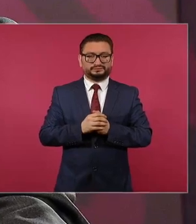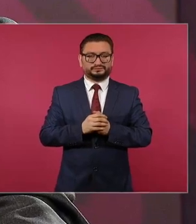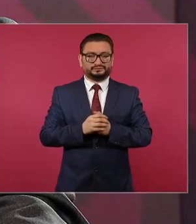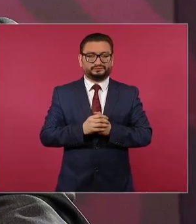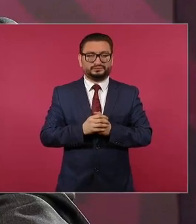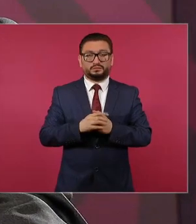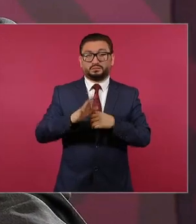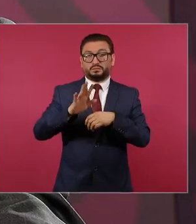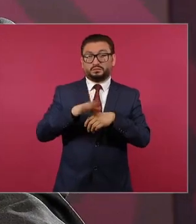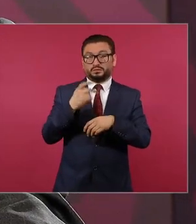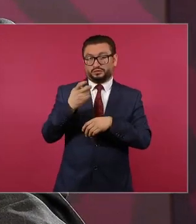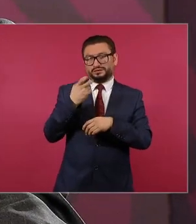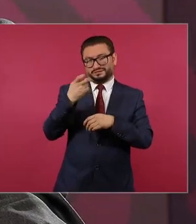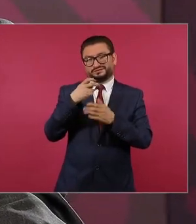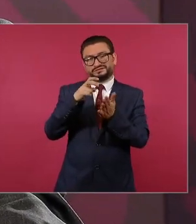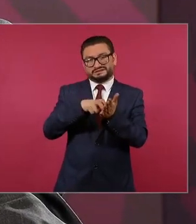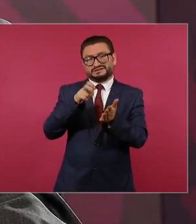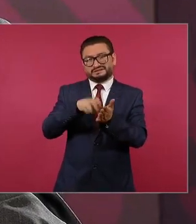contrarreforma laboral